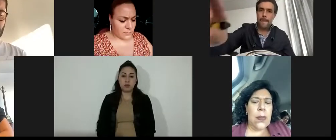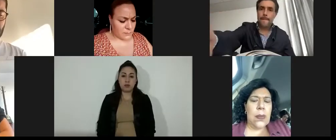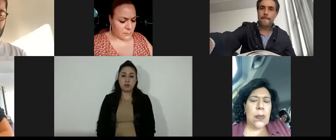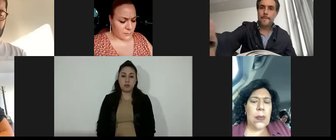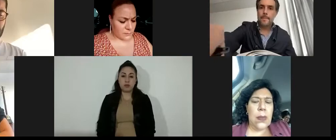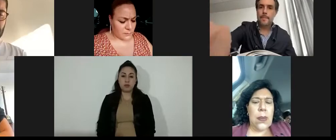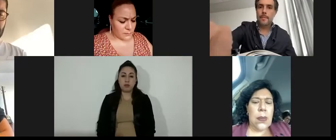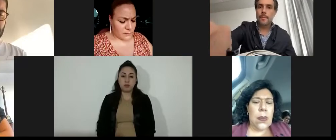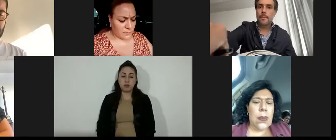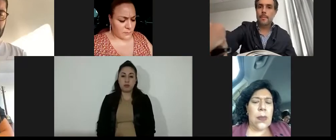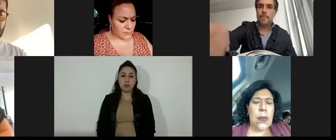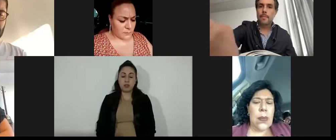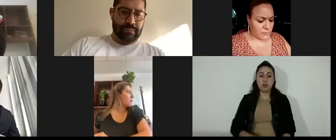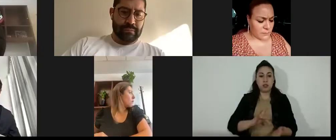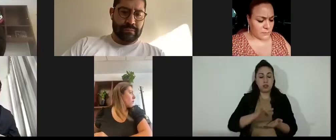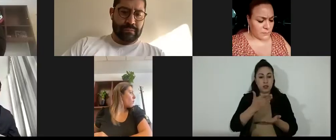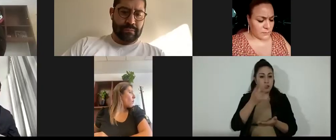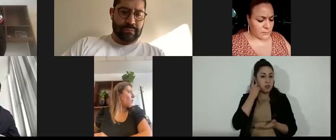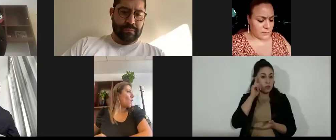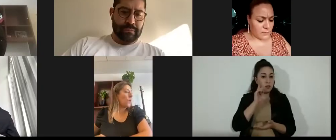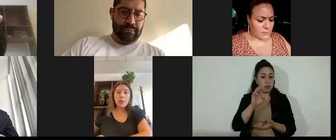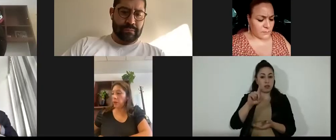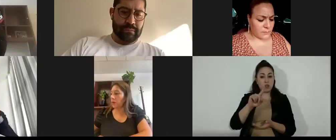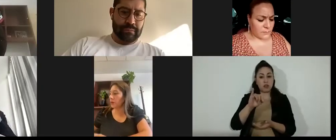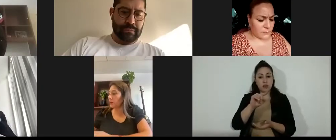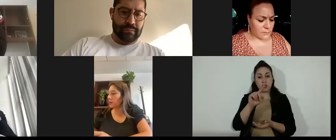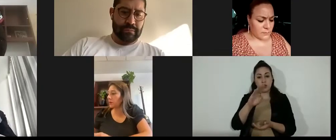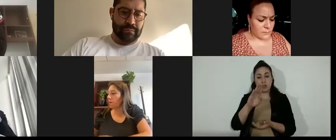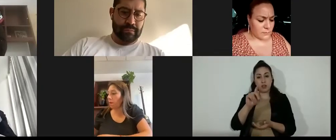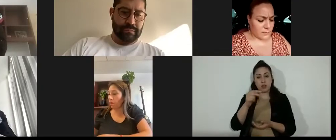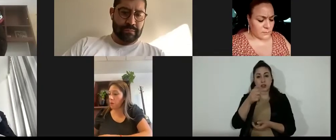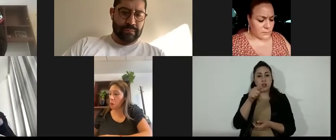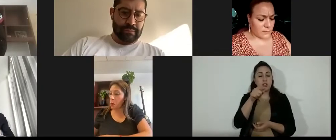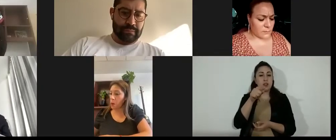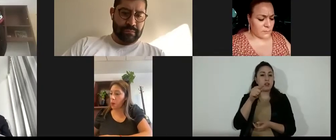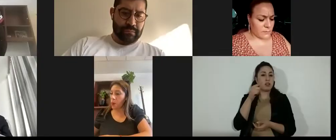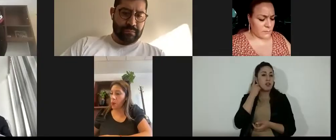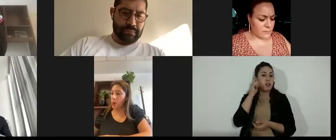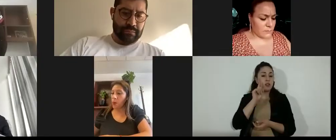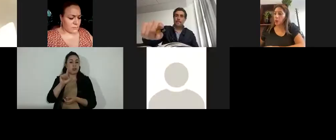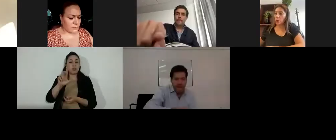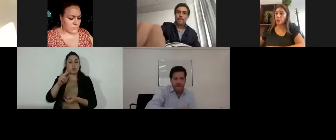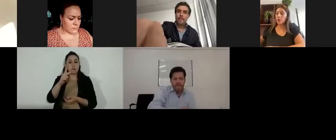Gracias, diputada Elizabeth. Quería hablar la diputada Lupita Morales. Adelante, diputada.